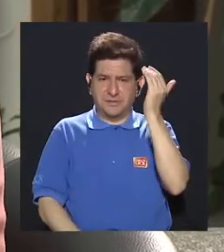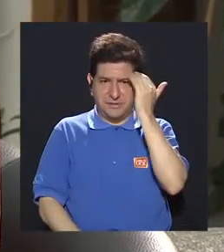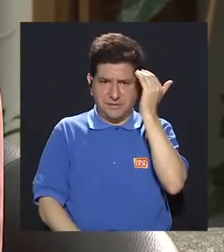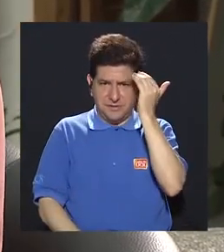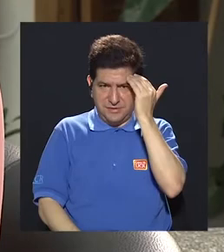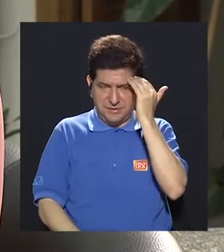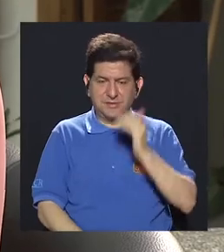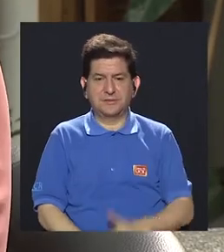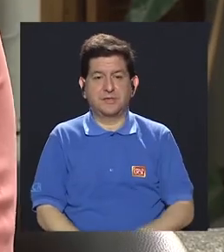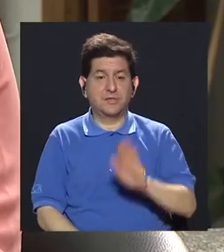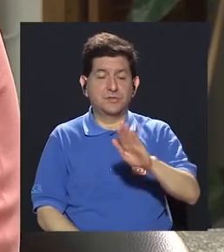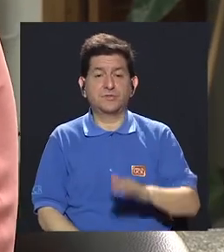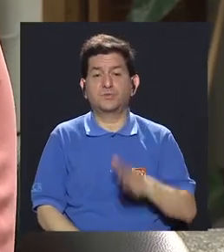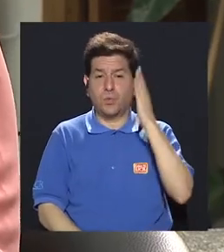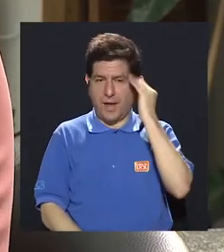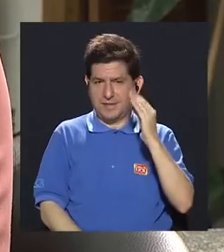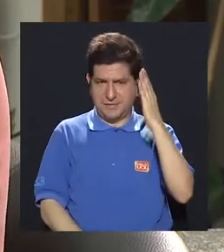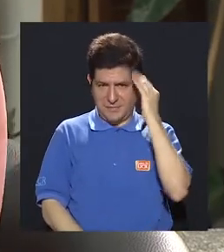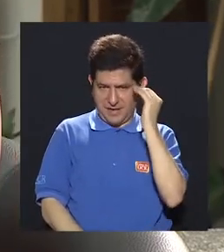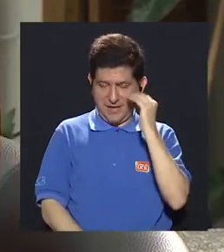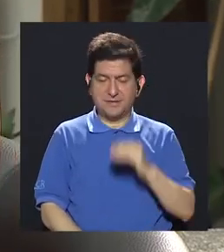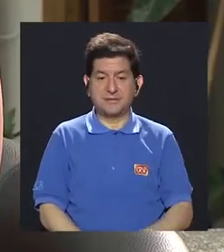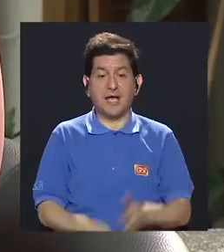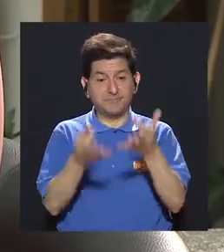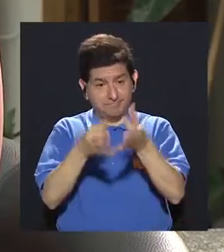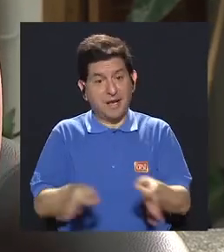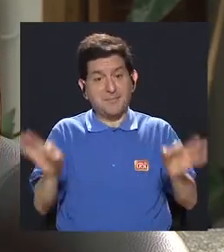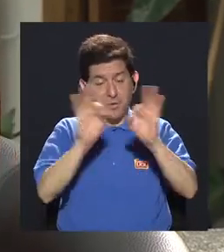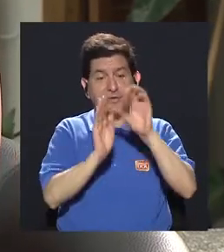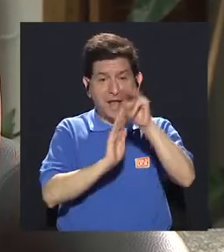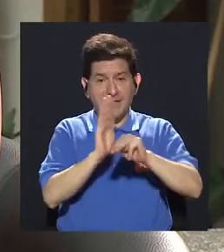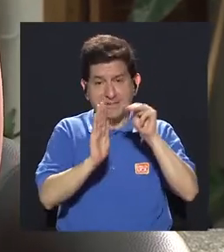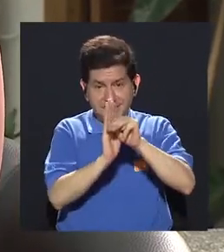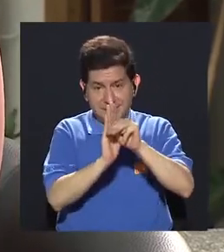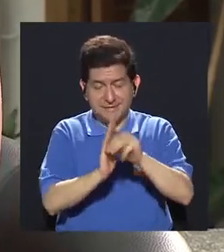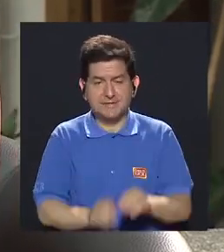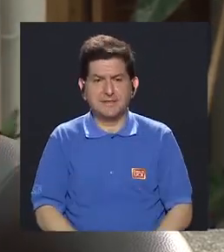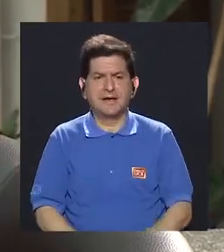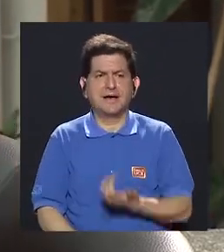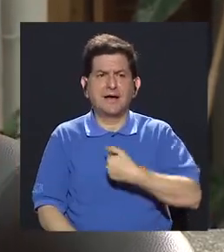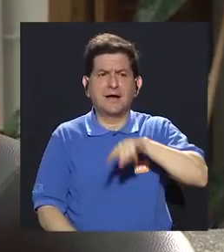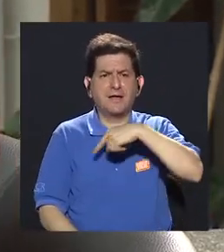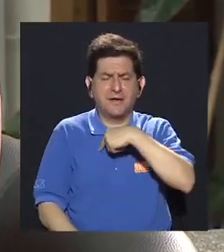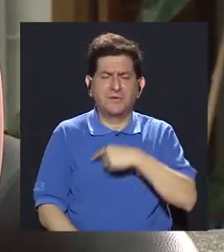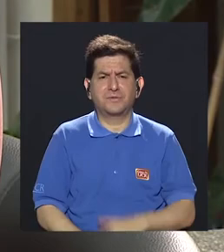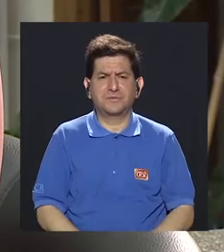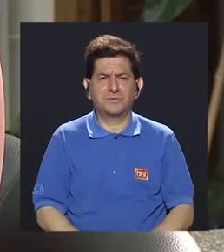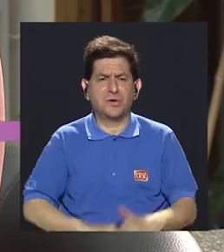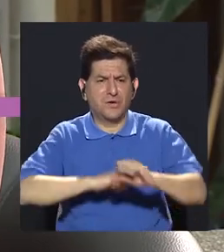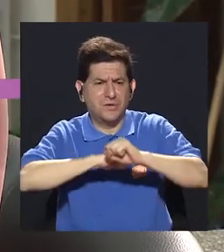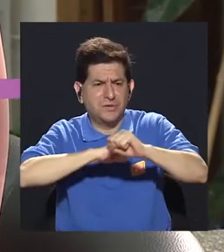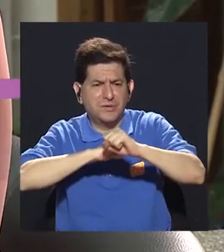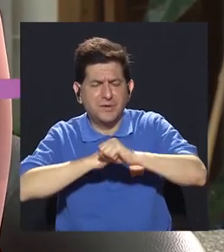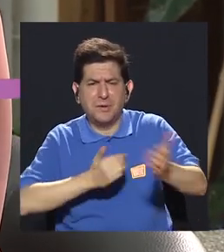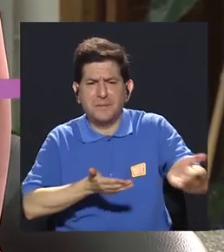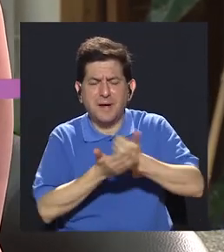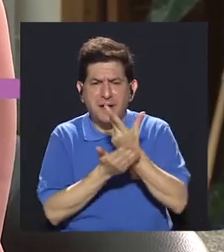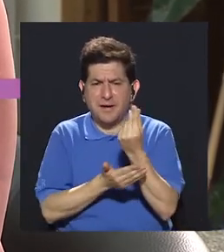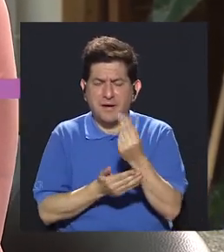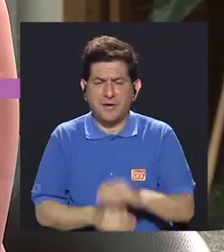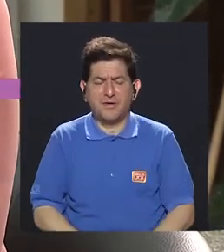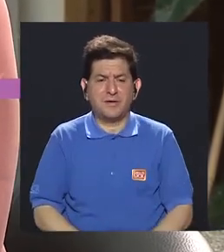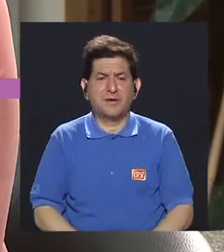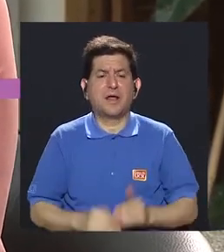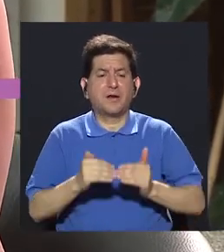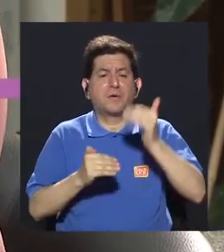Necesitamos conocer su expertise, ¿verdad? Por eso el currículum. Y la tercera es que nosotros hacemos campañas de recaudación de